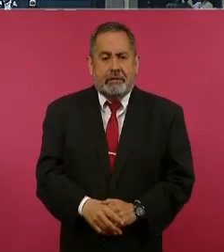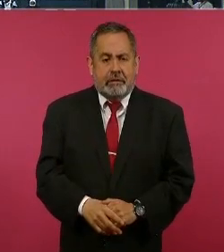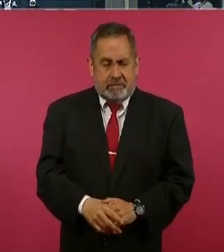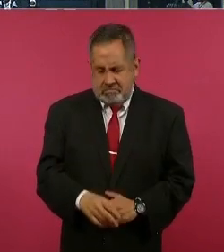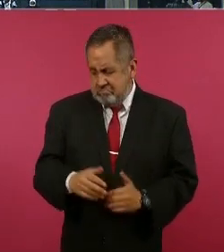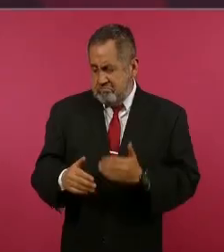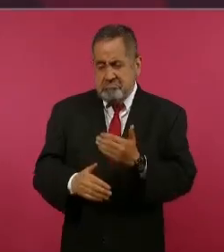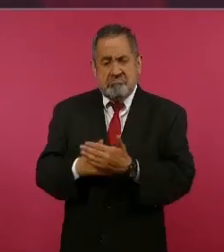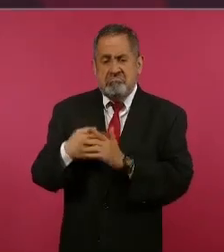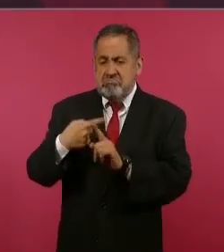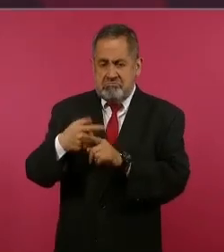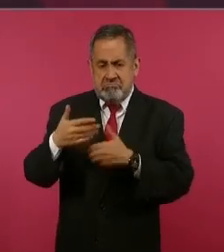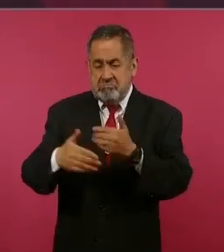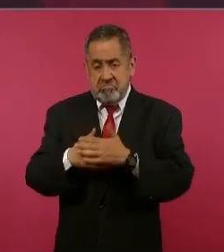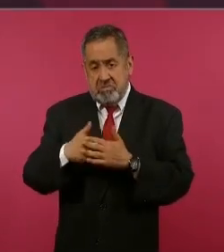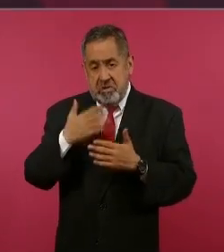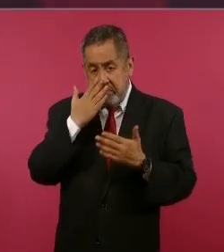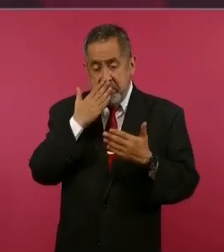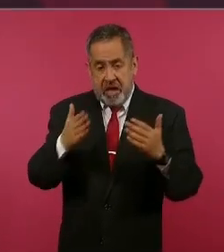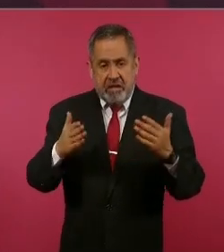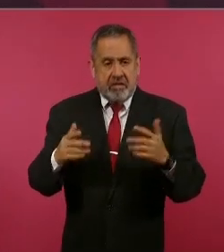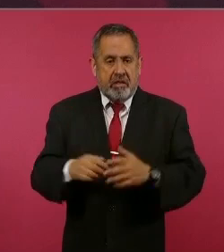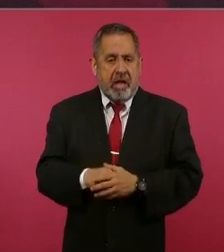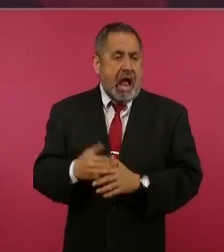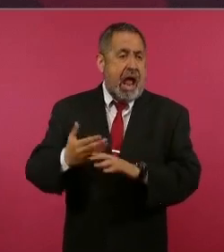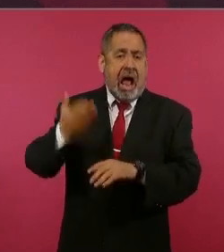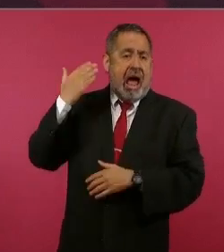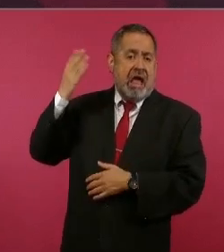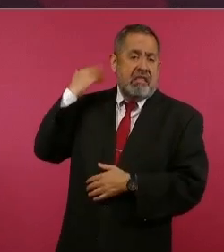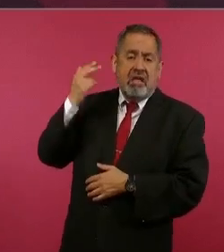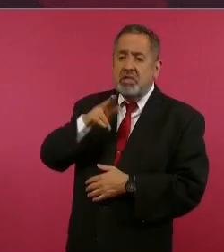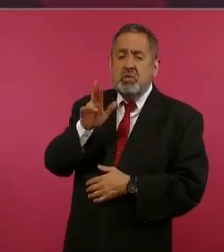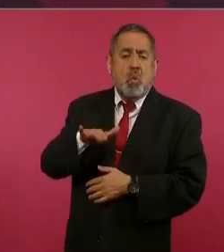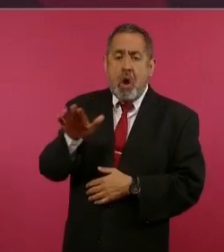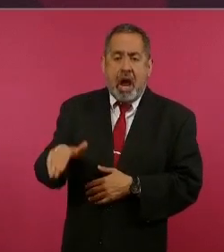Se avanzó considerablemente, como nunca,